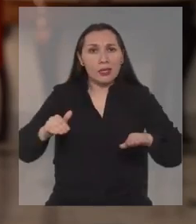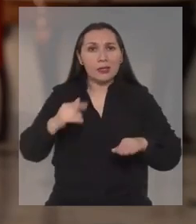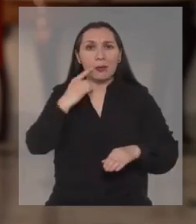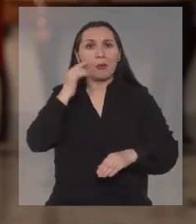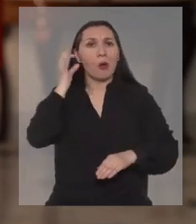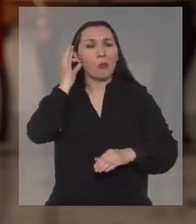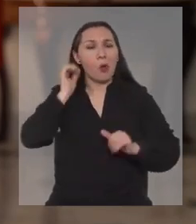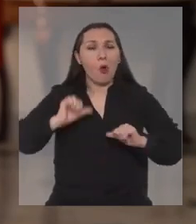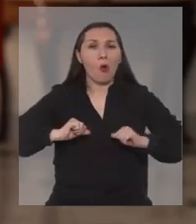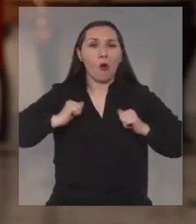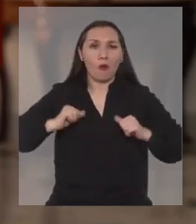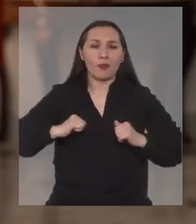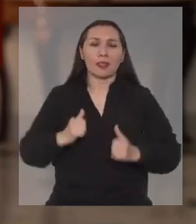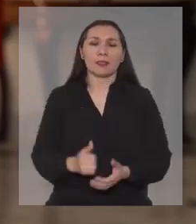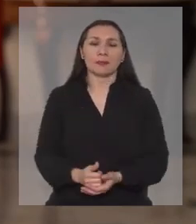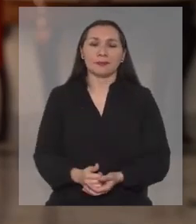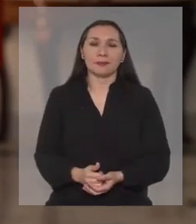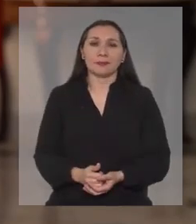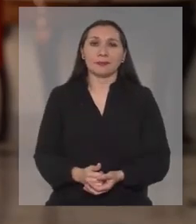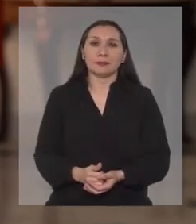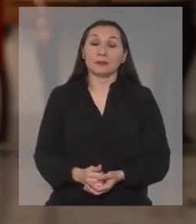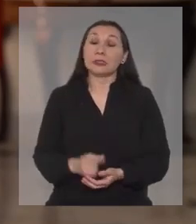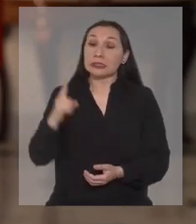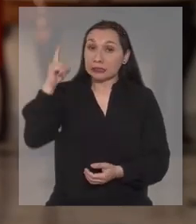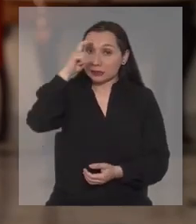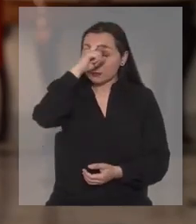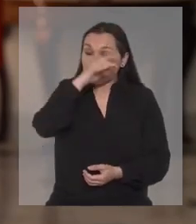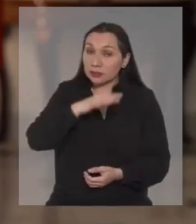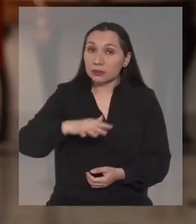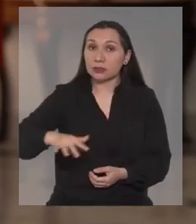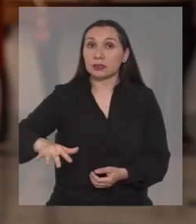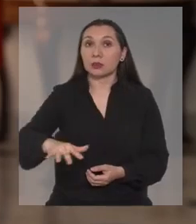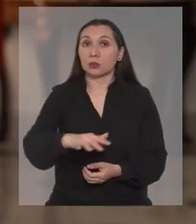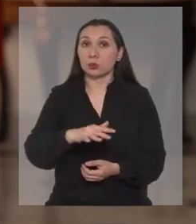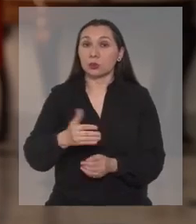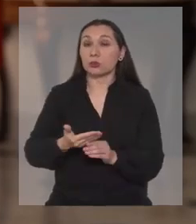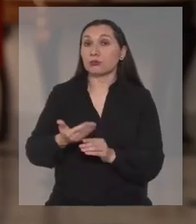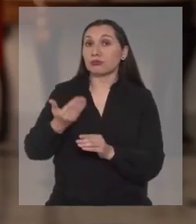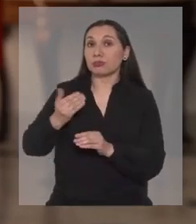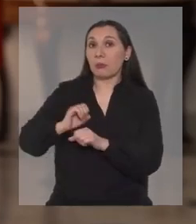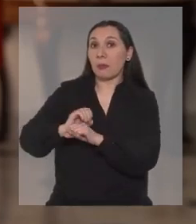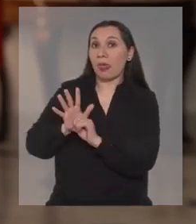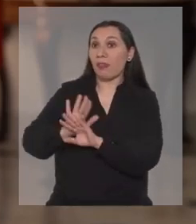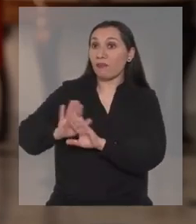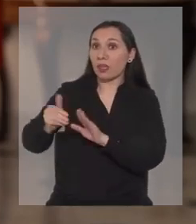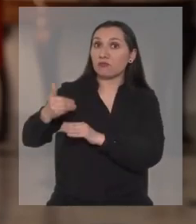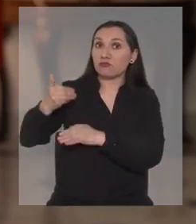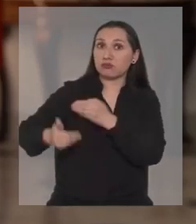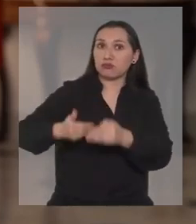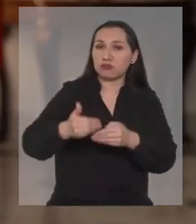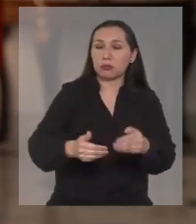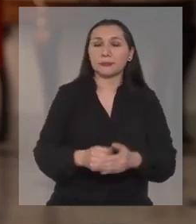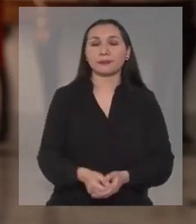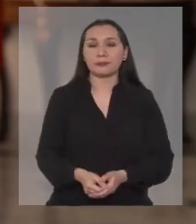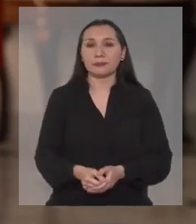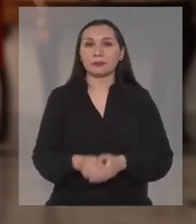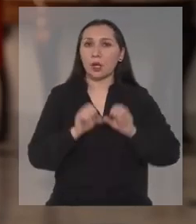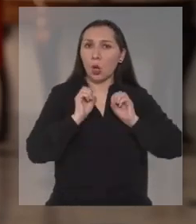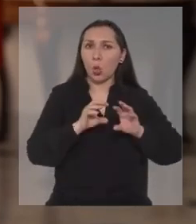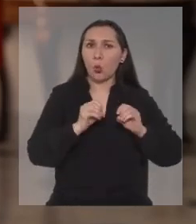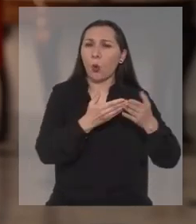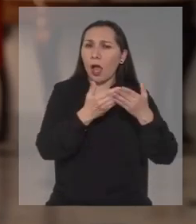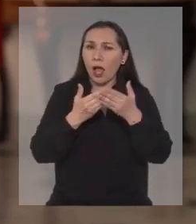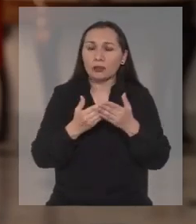nuestros niños nuestras niñas y nuestros jóvenes y el complejo escenario que dejó la postpandemia la